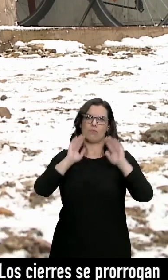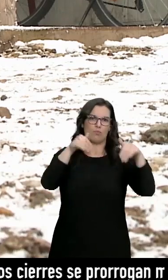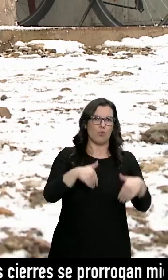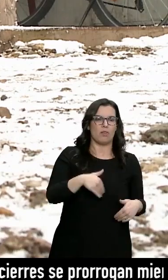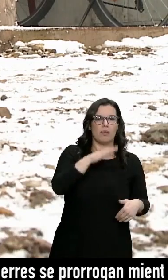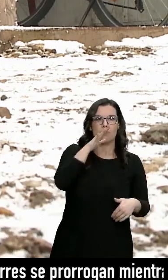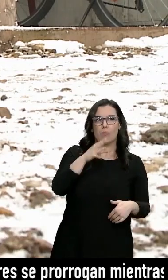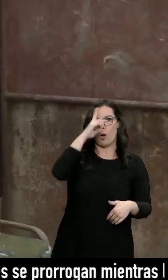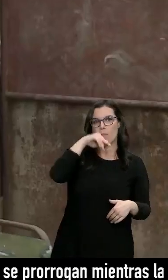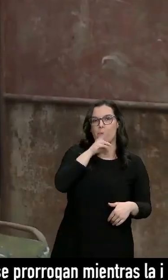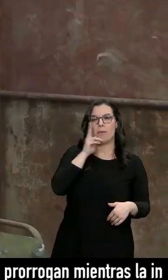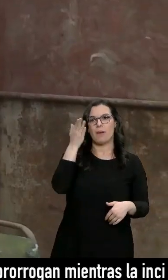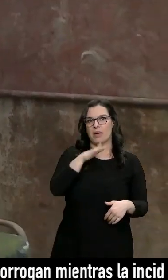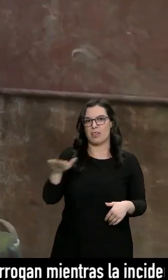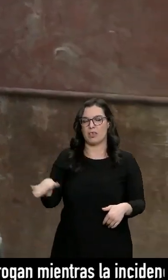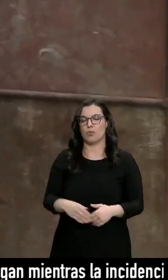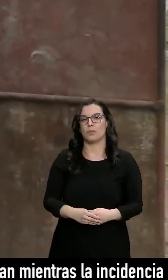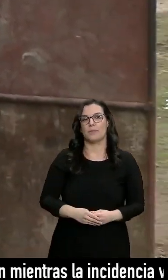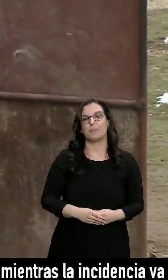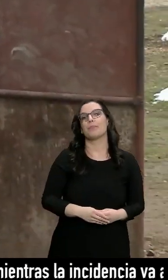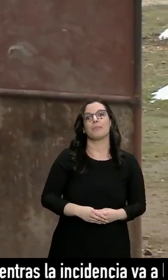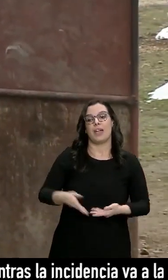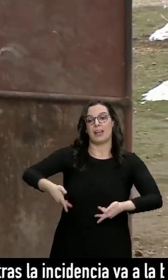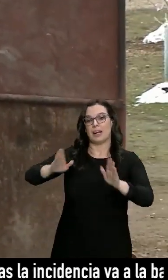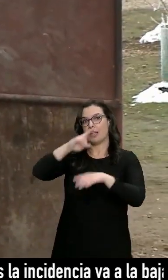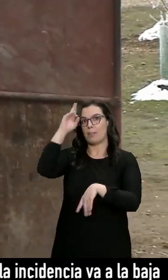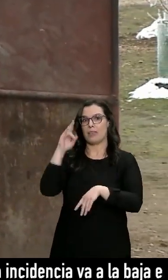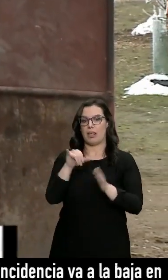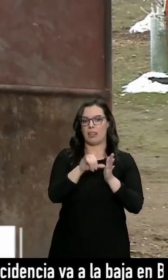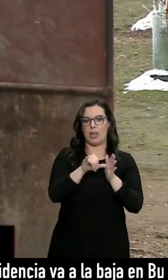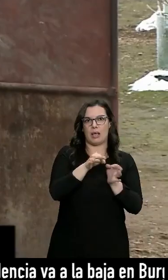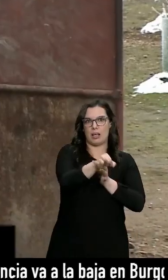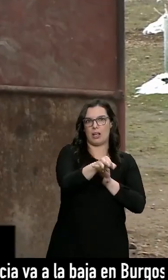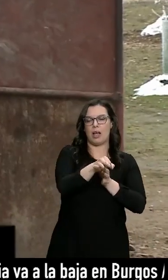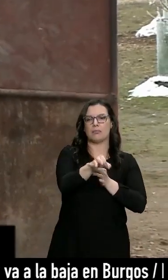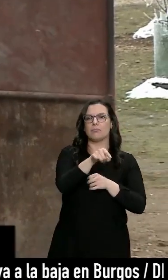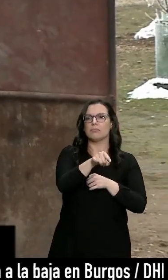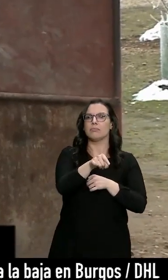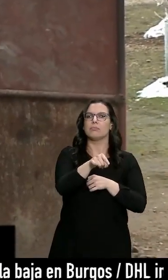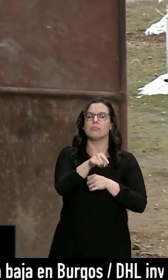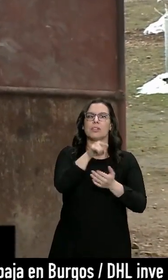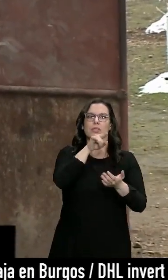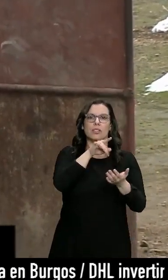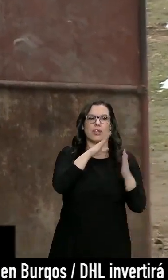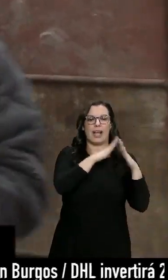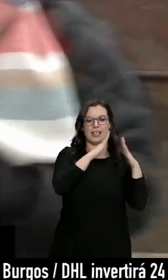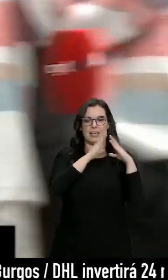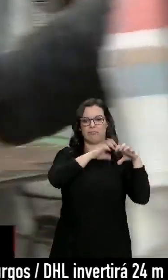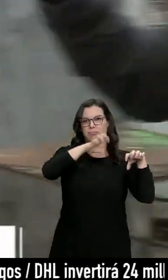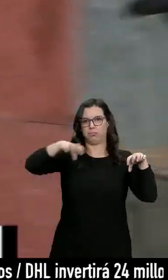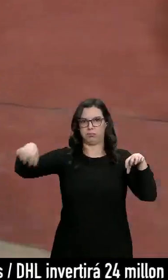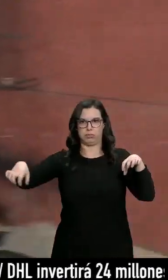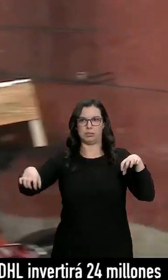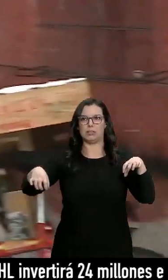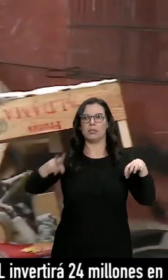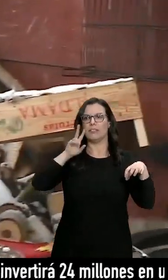cuando fallecieron sus padres. A pocos metros de la carretera de Madrid se encuentra este pequeño poblado. Como ven, está distribuido en diferentes casetas. En esta zona de